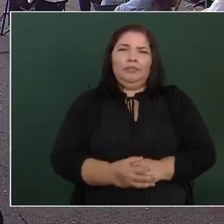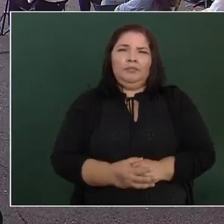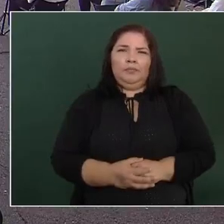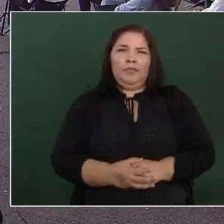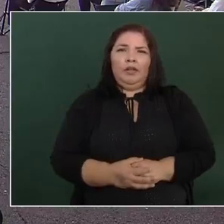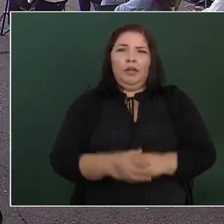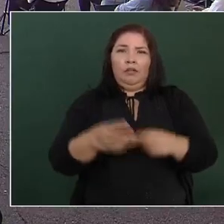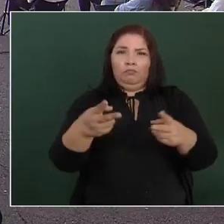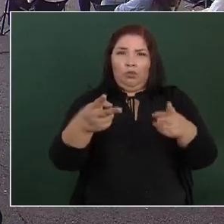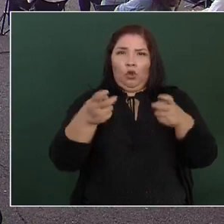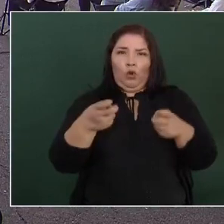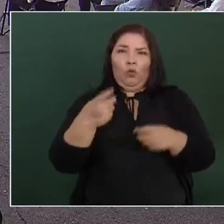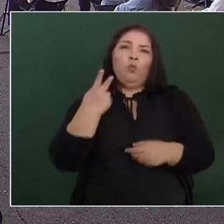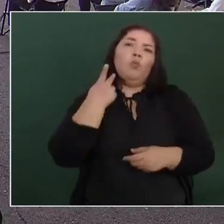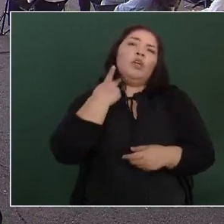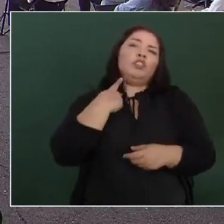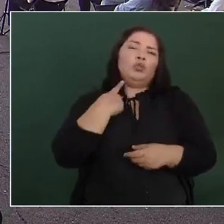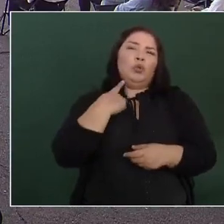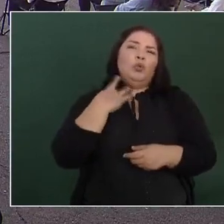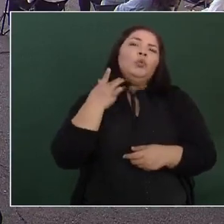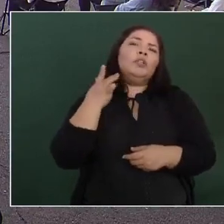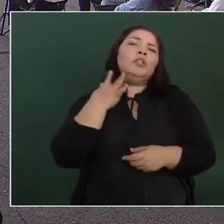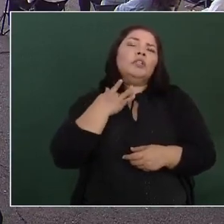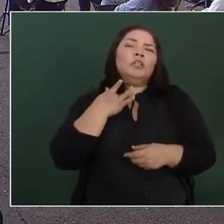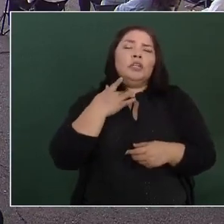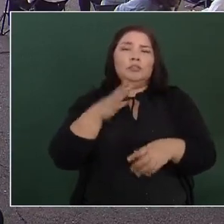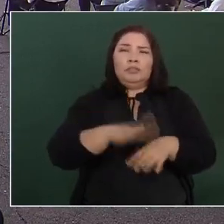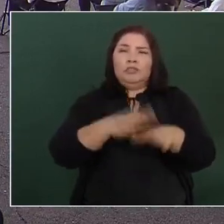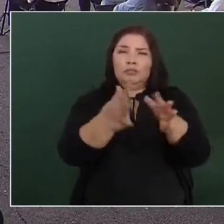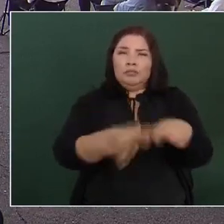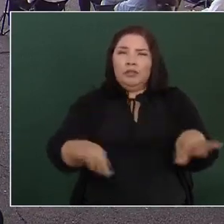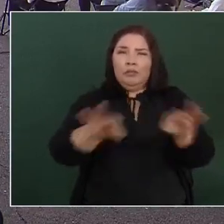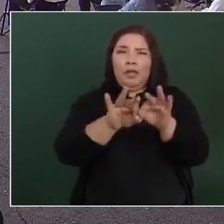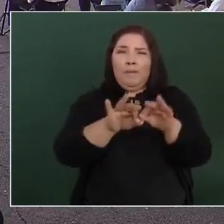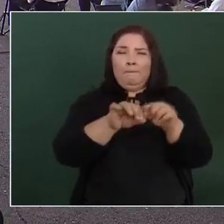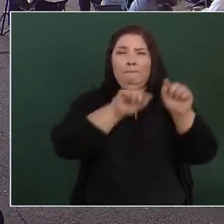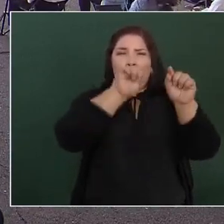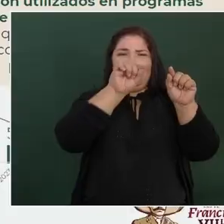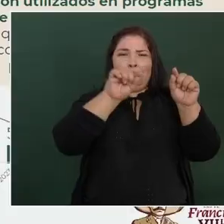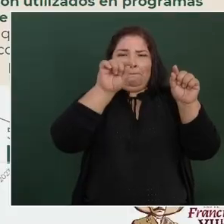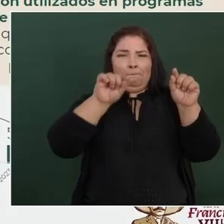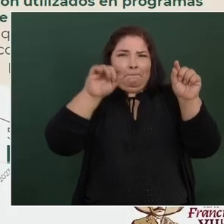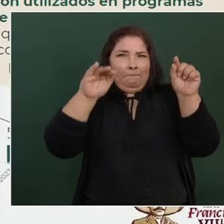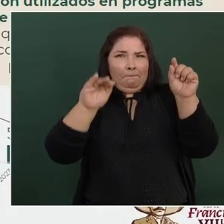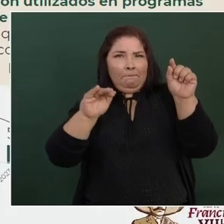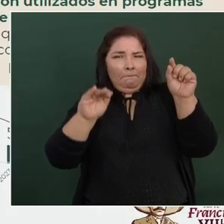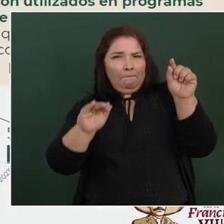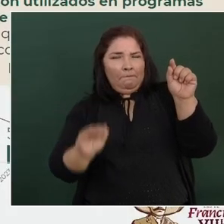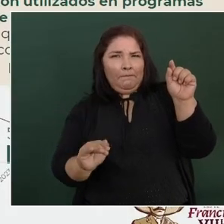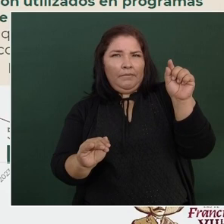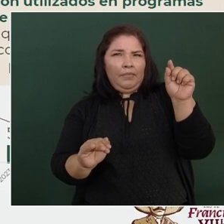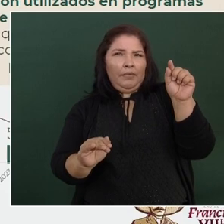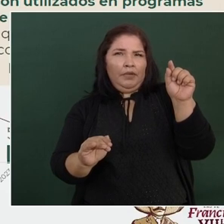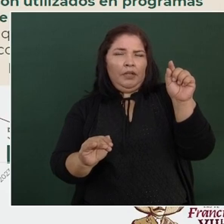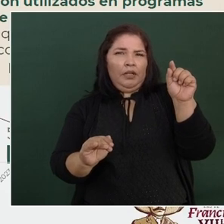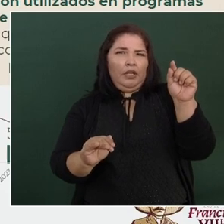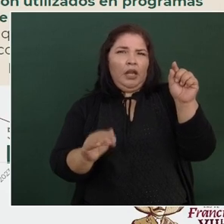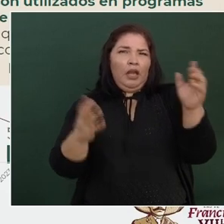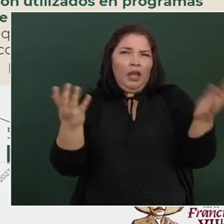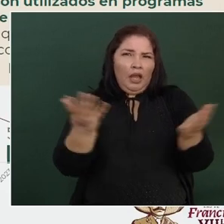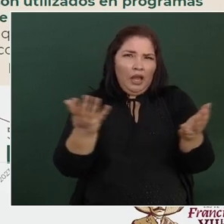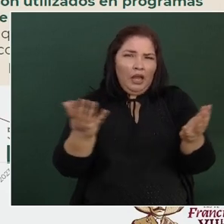el robo de hidrocarburos, muy importante, el descenso de las